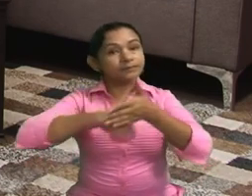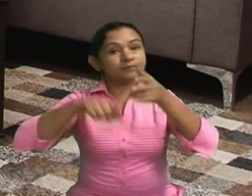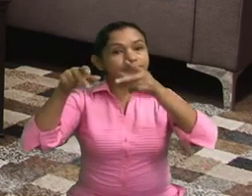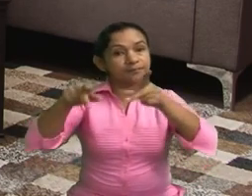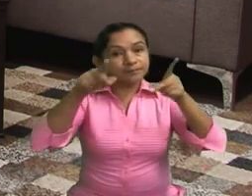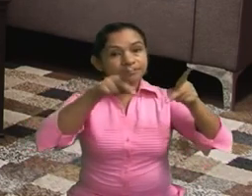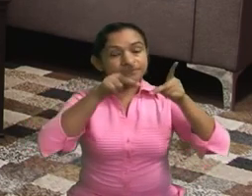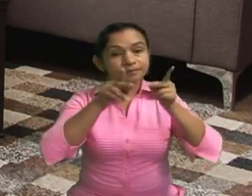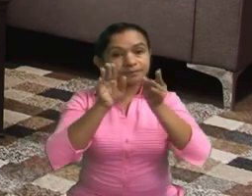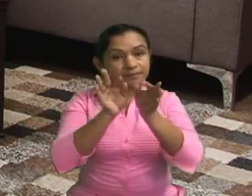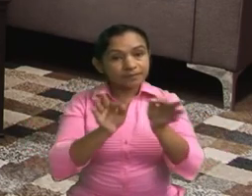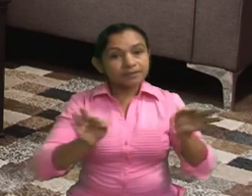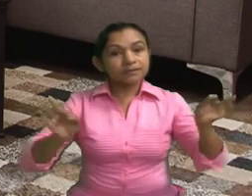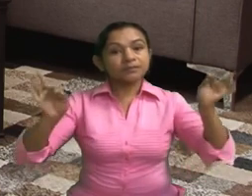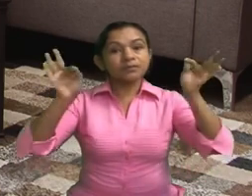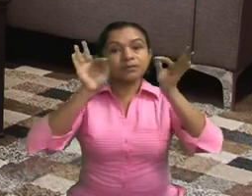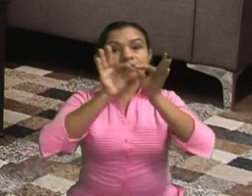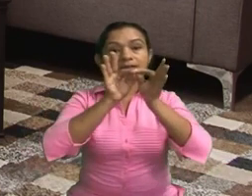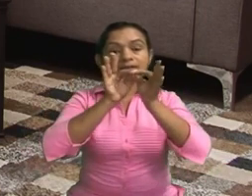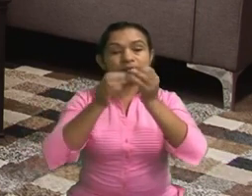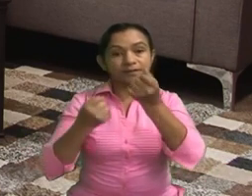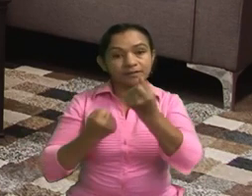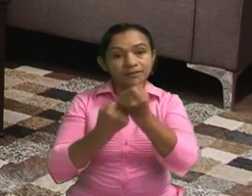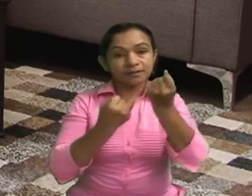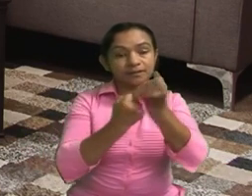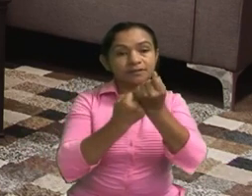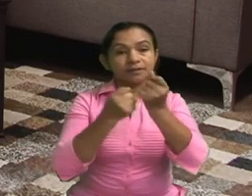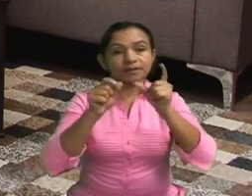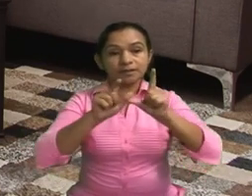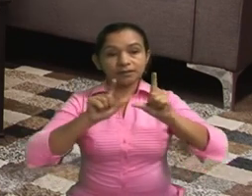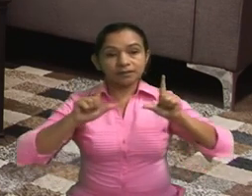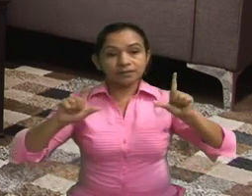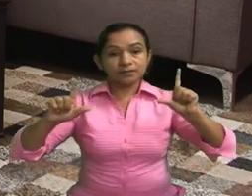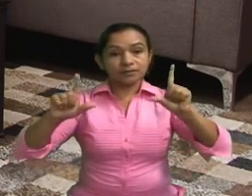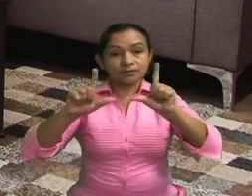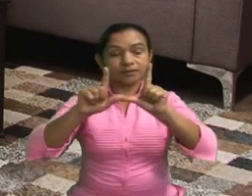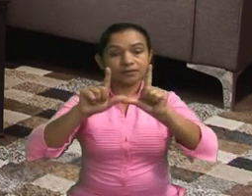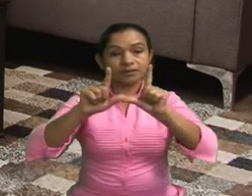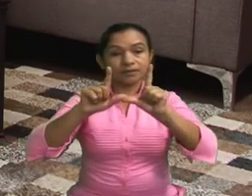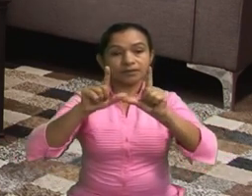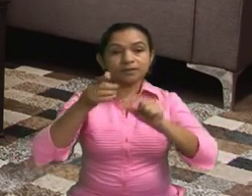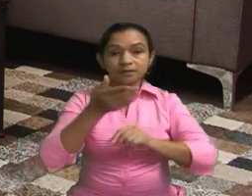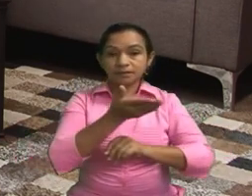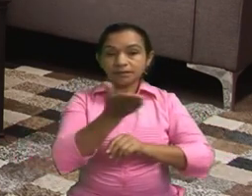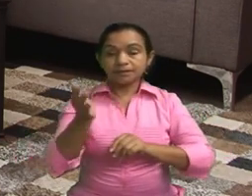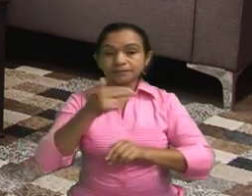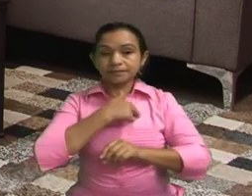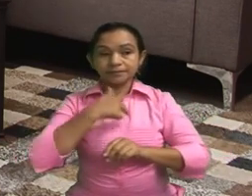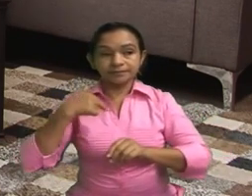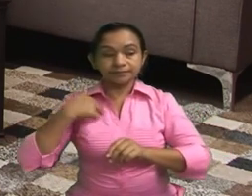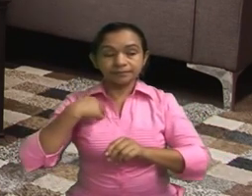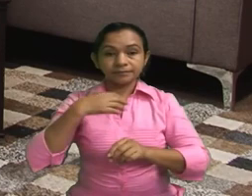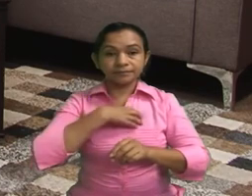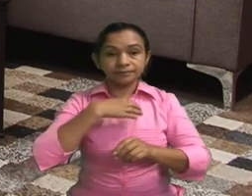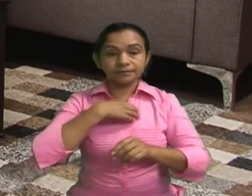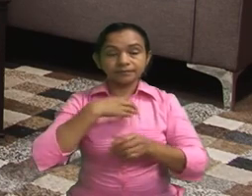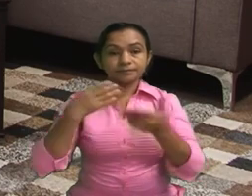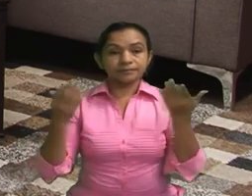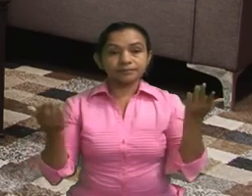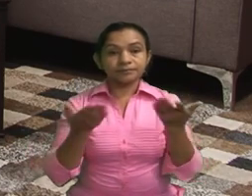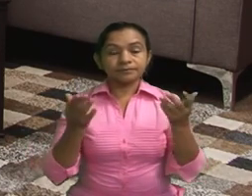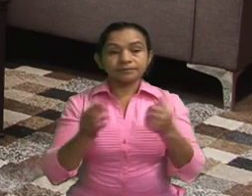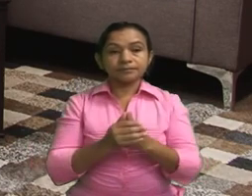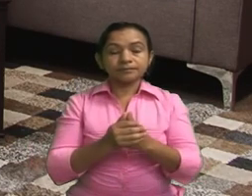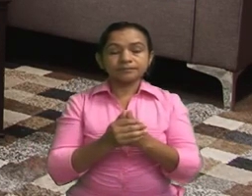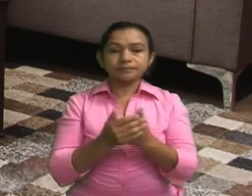nuestro principal eje, nuestro principal pilar en el territorio, ¿verdad? Porque son ellos en realidad los que hacen esas acciones de conservación. Y